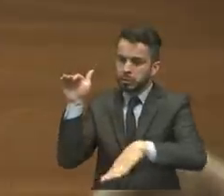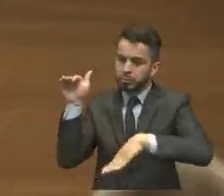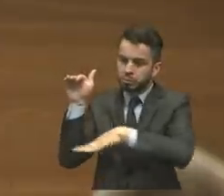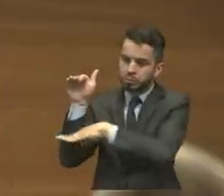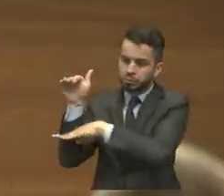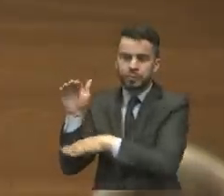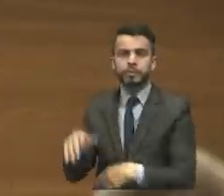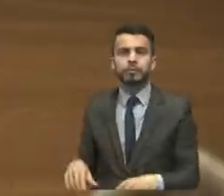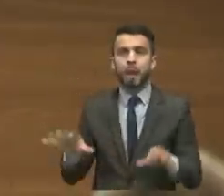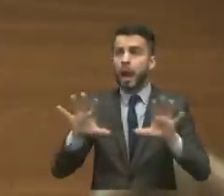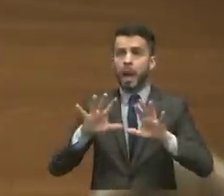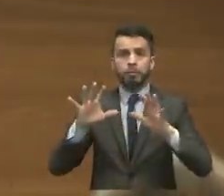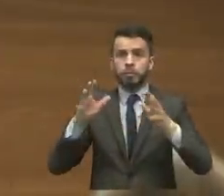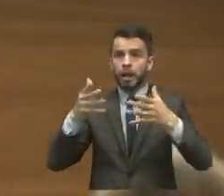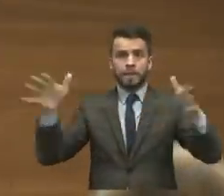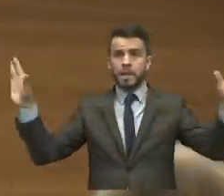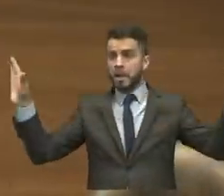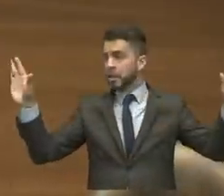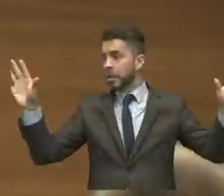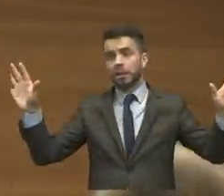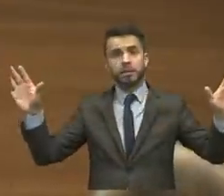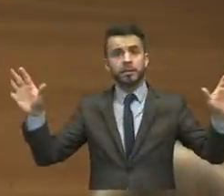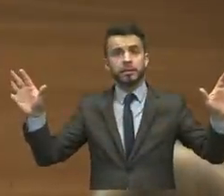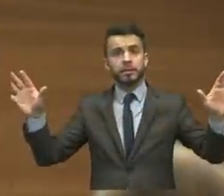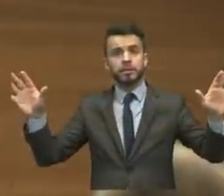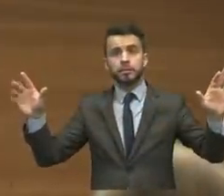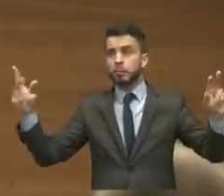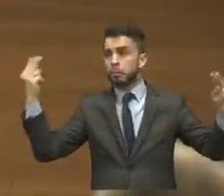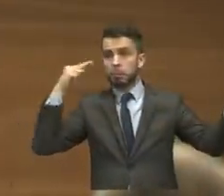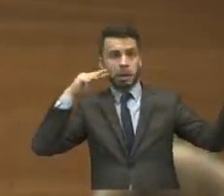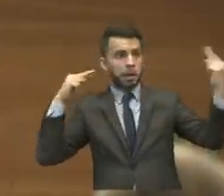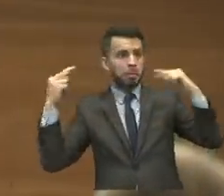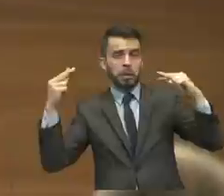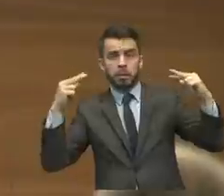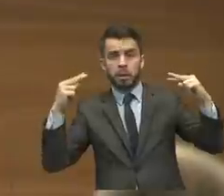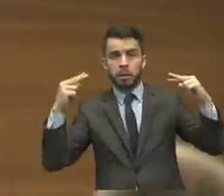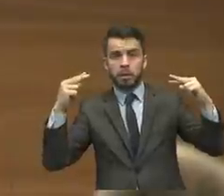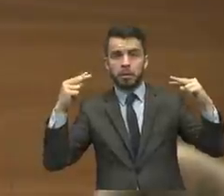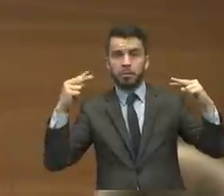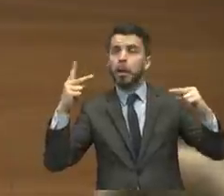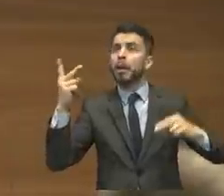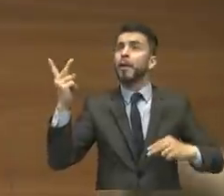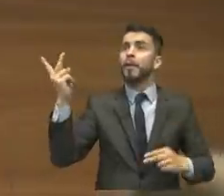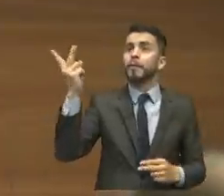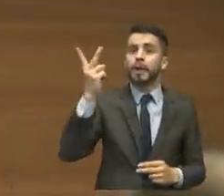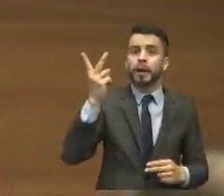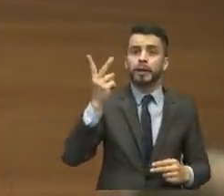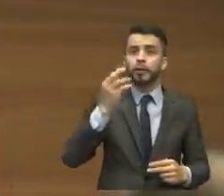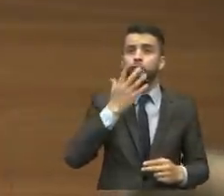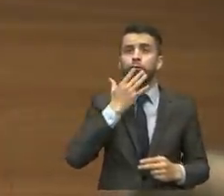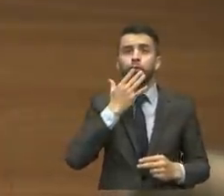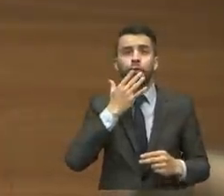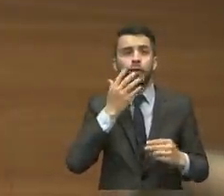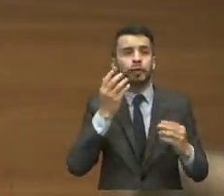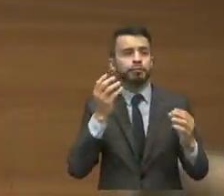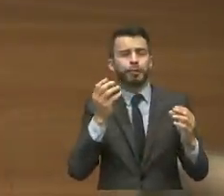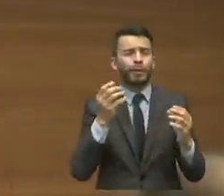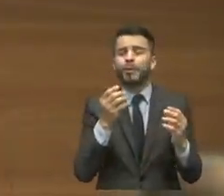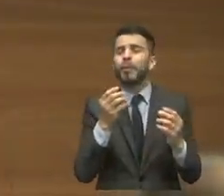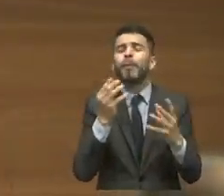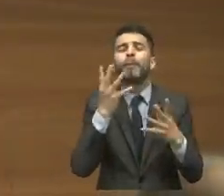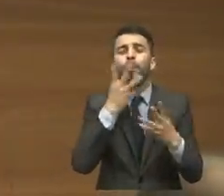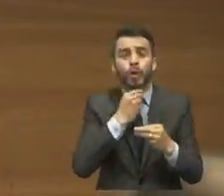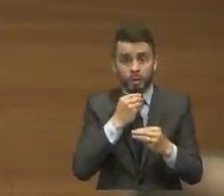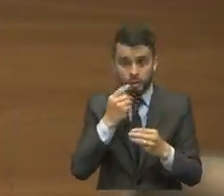serán abiertas, serán visibles al lado y lado, serán verdes, serán completamente distintas a cualquier cosa que hayamos visto